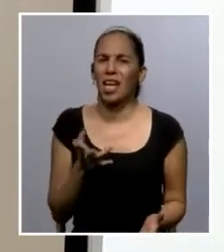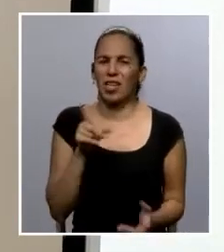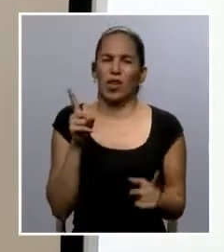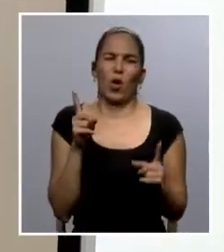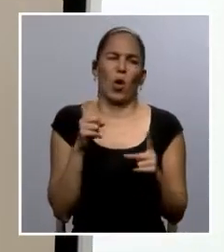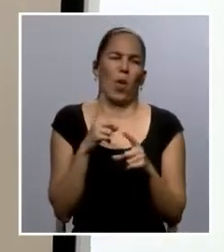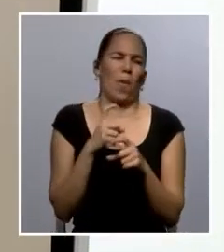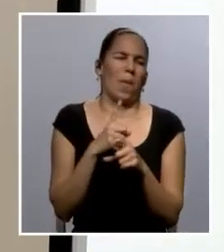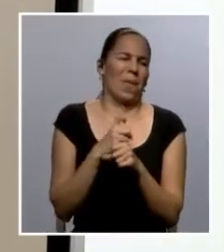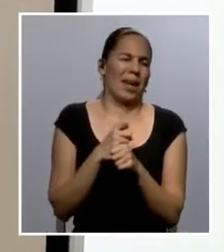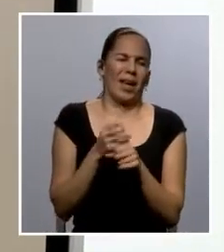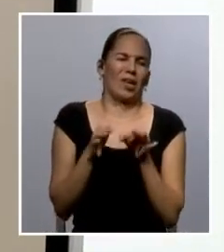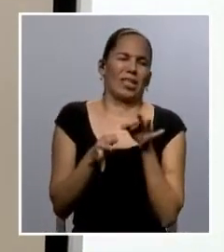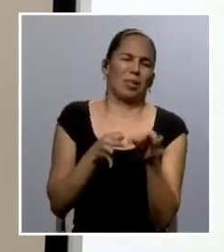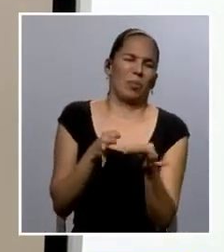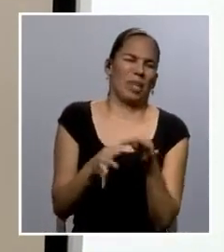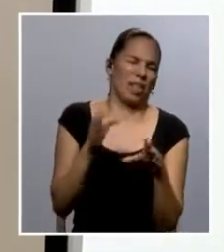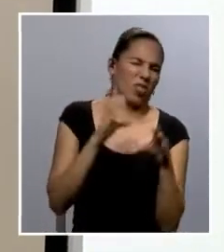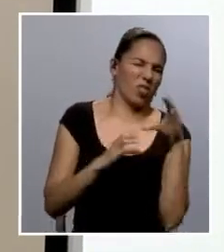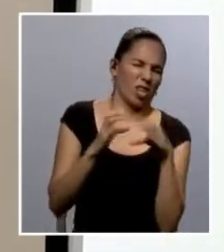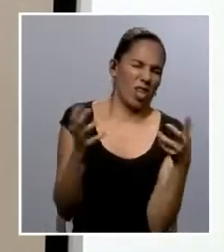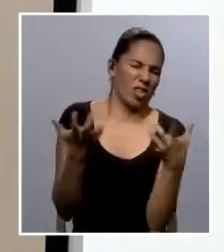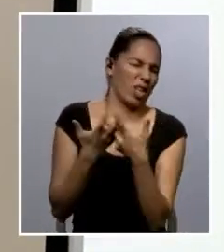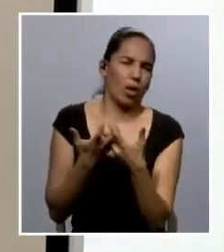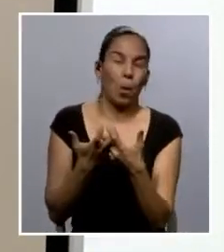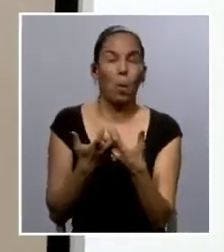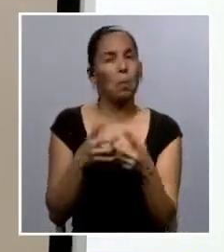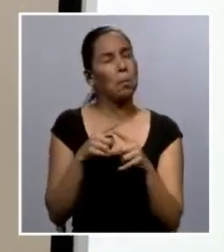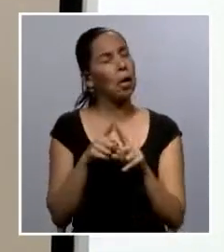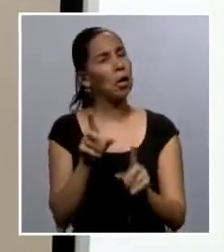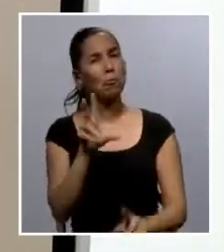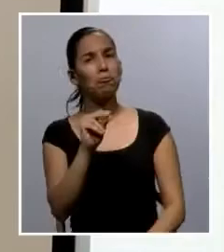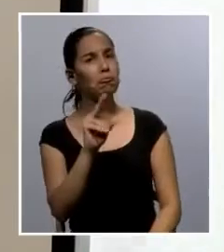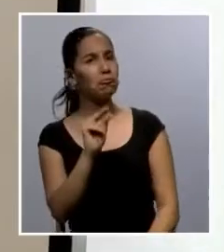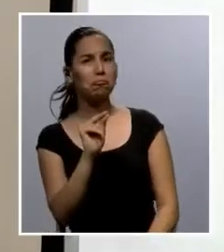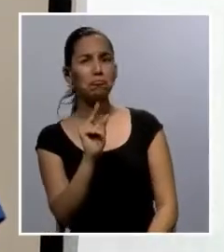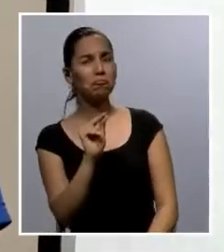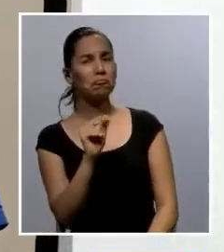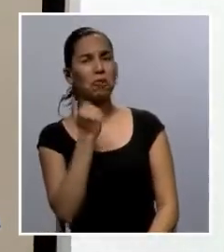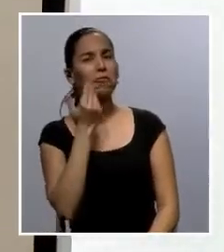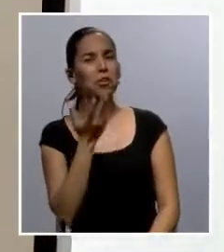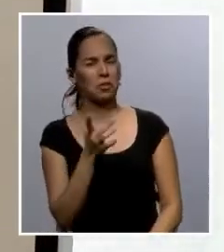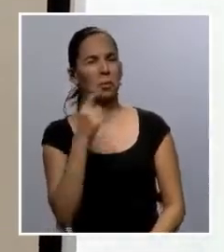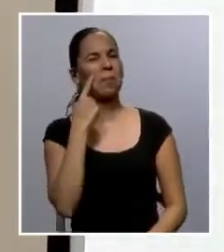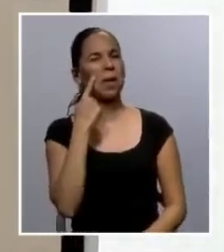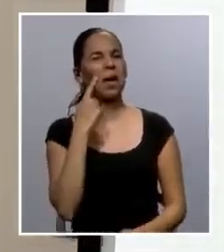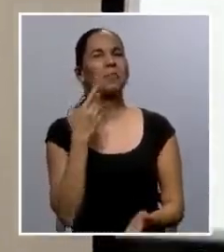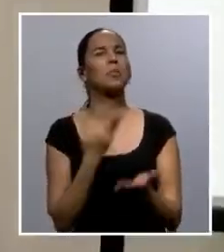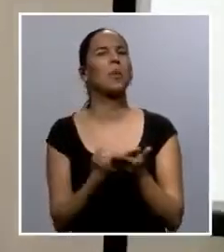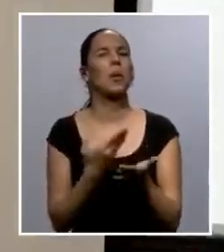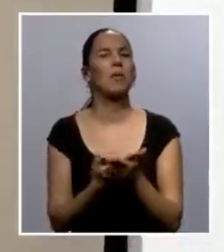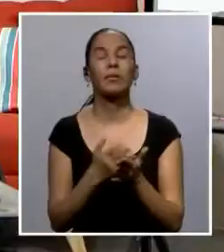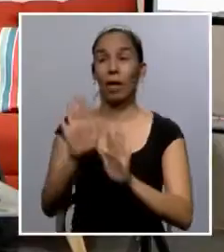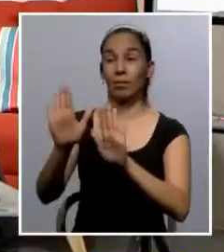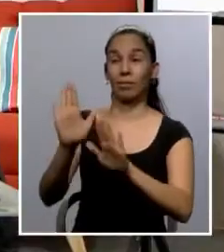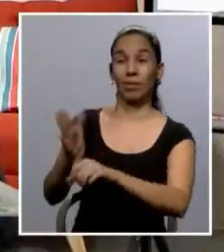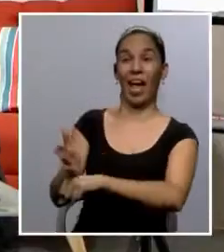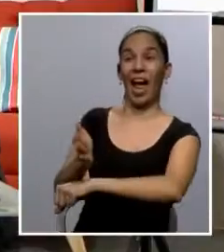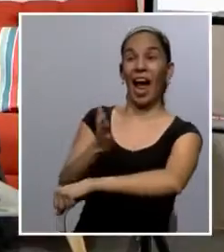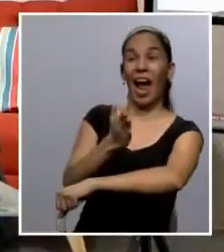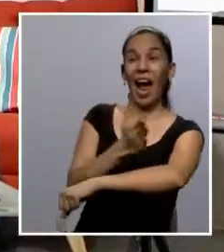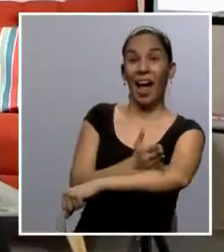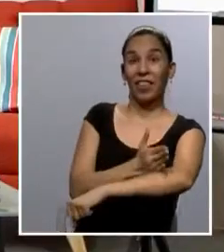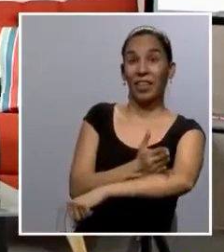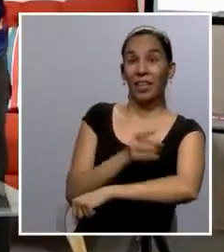complejo de explicar con ciencia, pero fíjese que no. Vamos a hacer un pequeño experimento. Rashid, antes de eso,